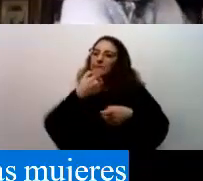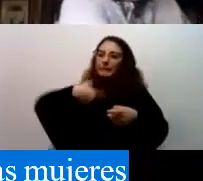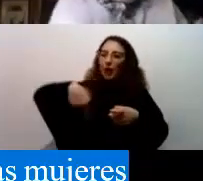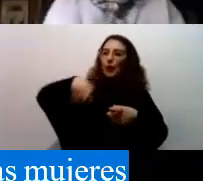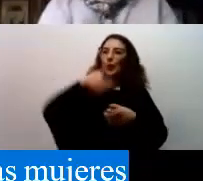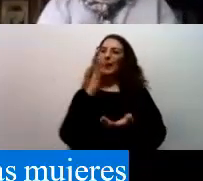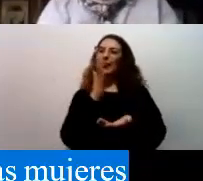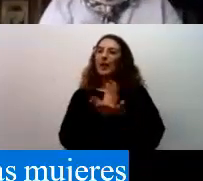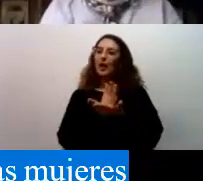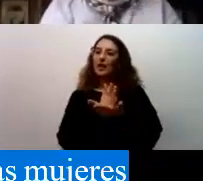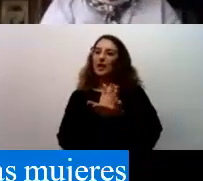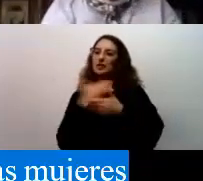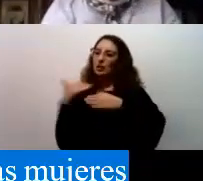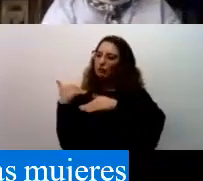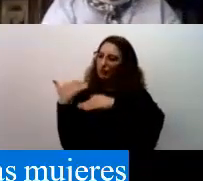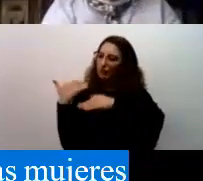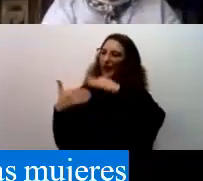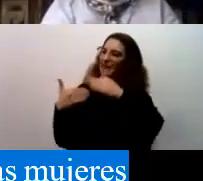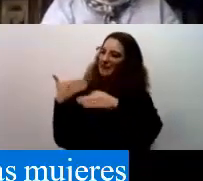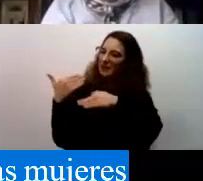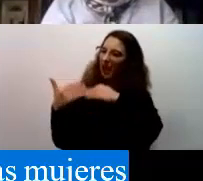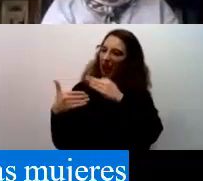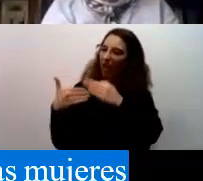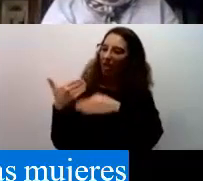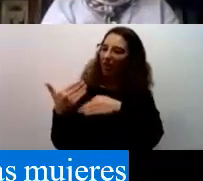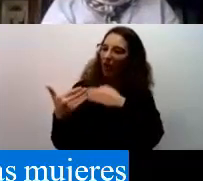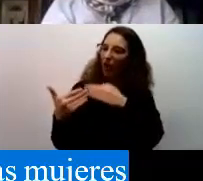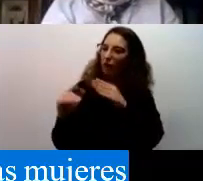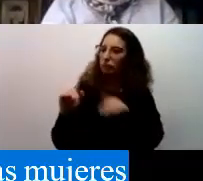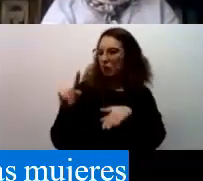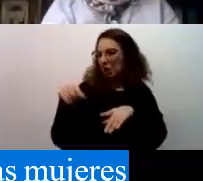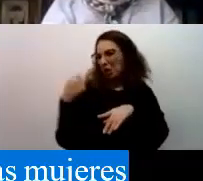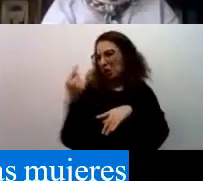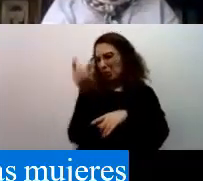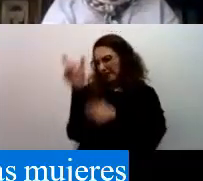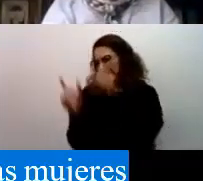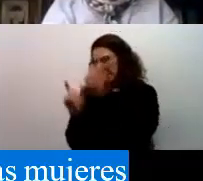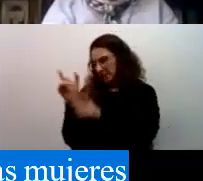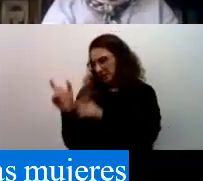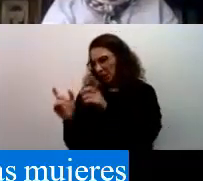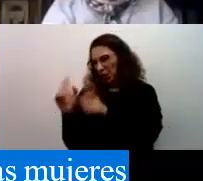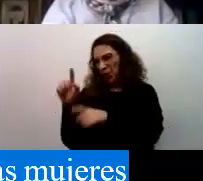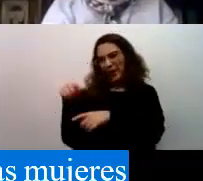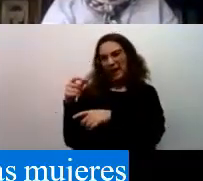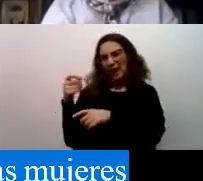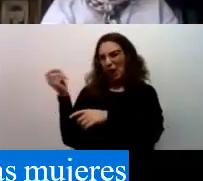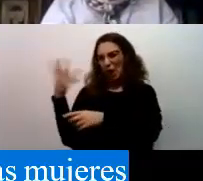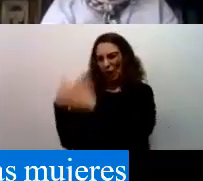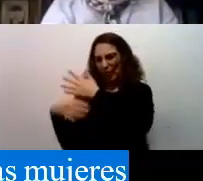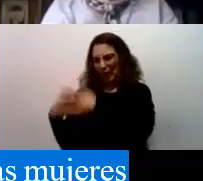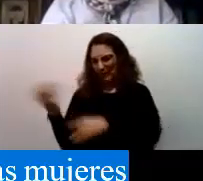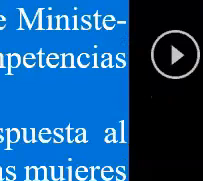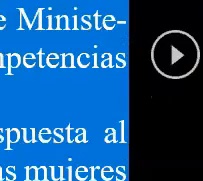cómo han avanzado otros actores, otros colectivos, por